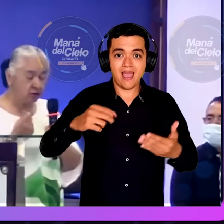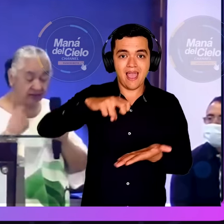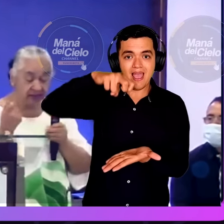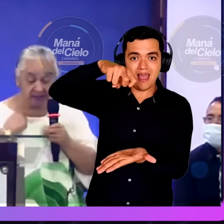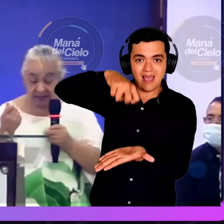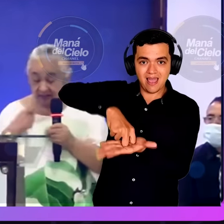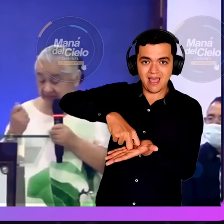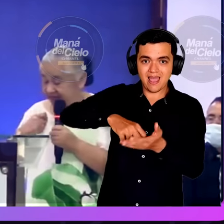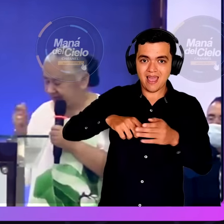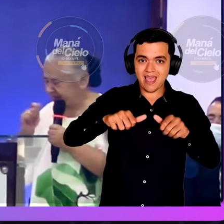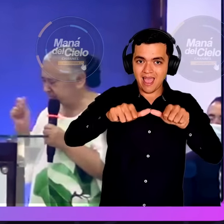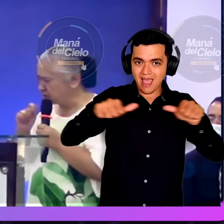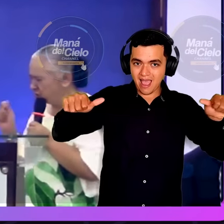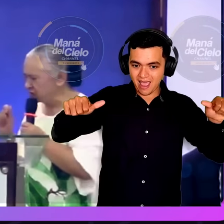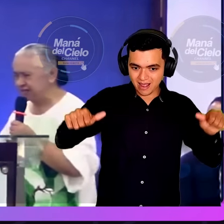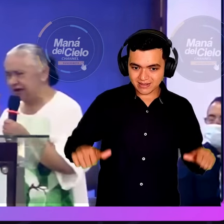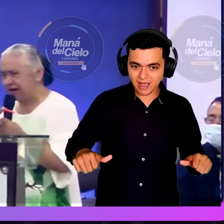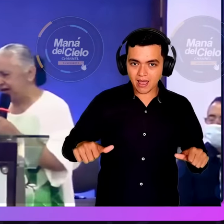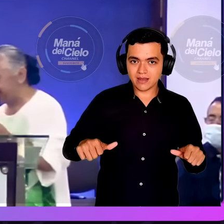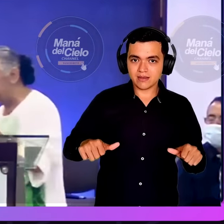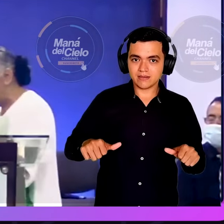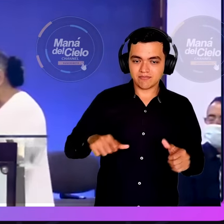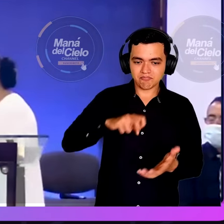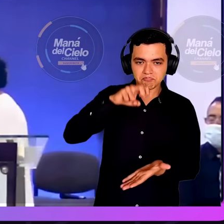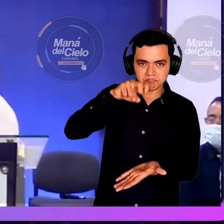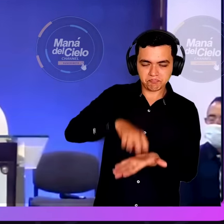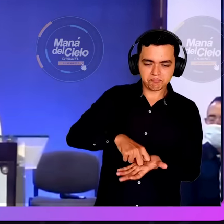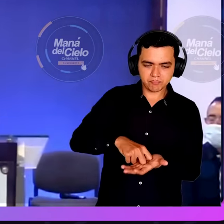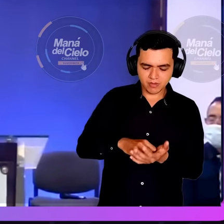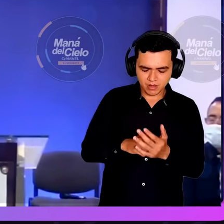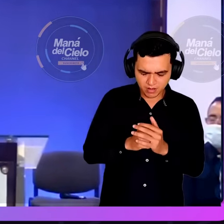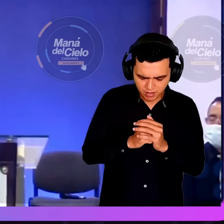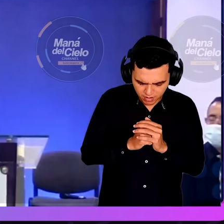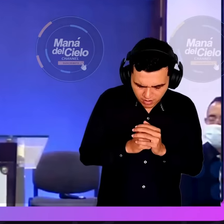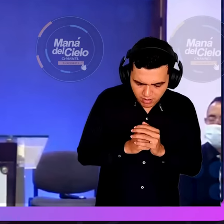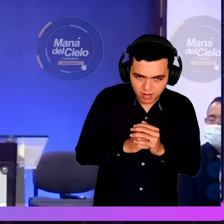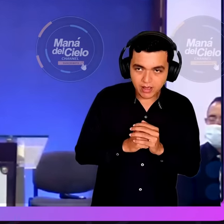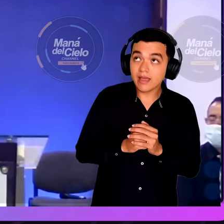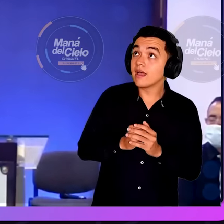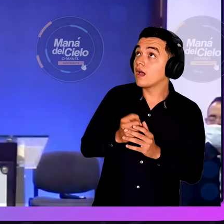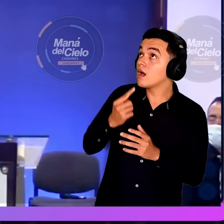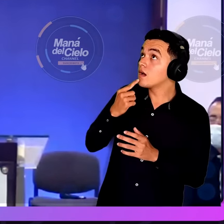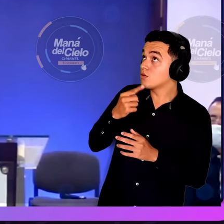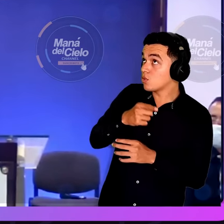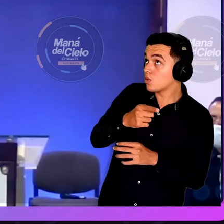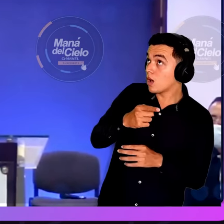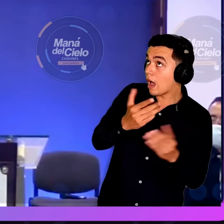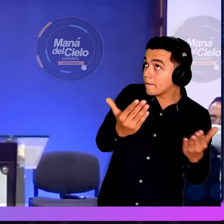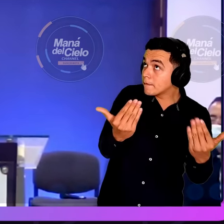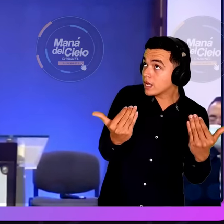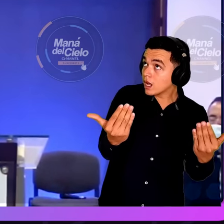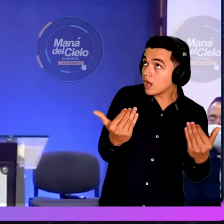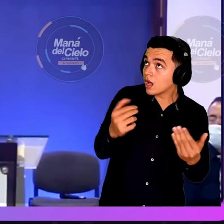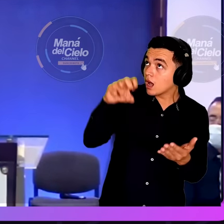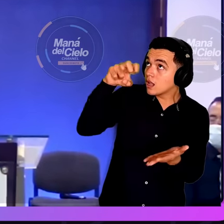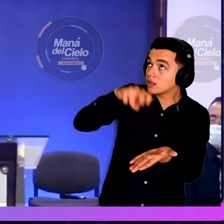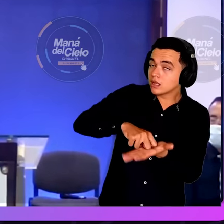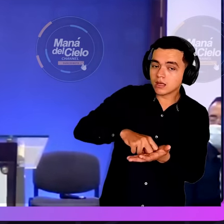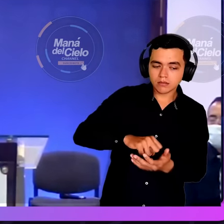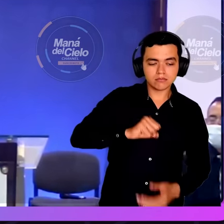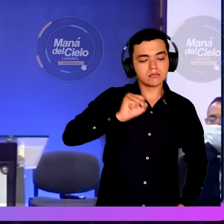toca dirigirlo, a ver, dame estrategias, cómo voy a llevar a la gente a lo que tú quieres. Y el Señor me dijo, tráelos, invítalos al